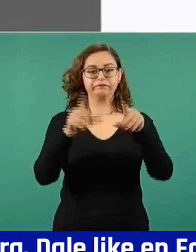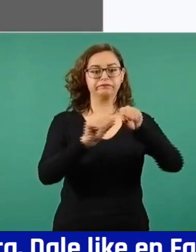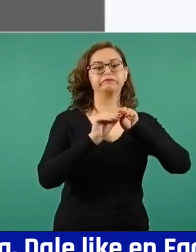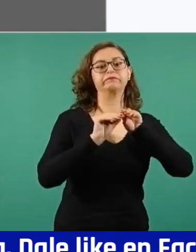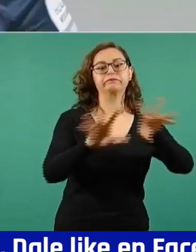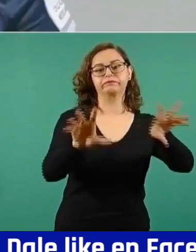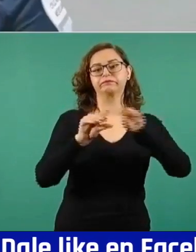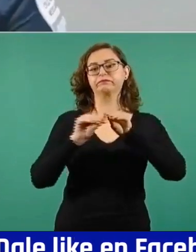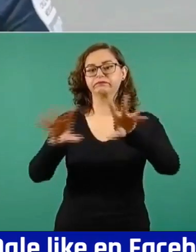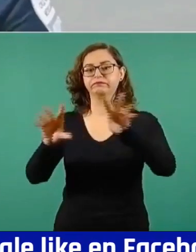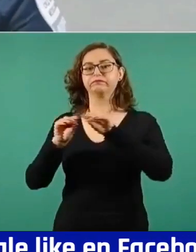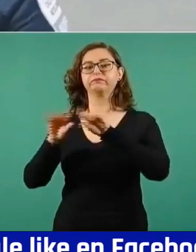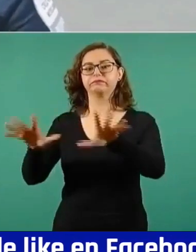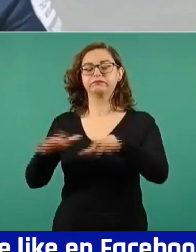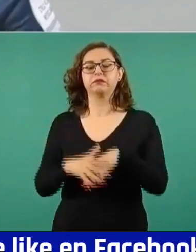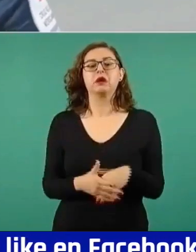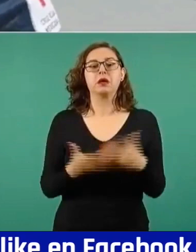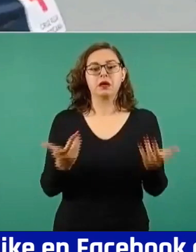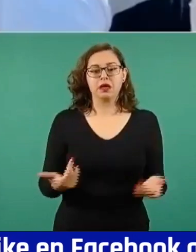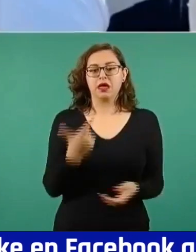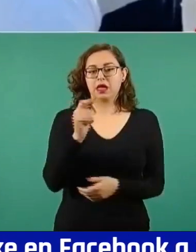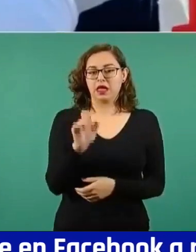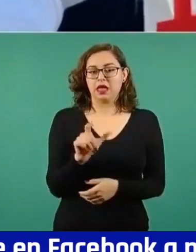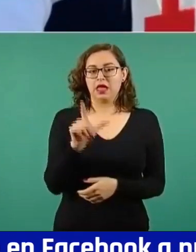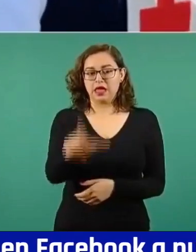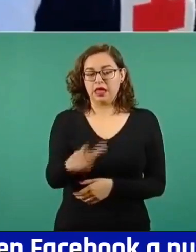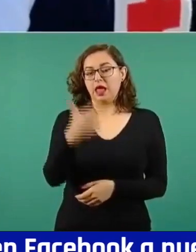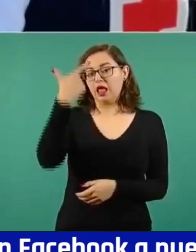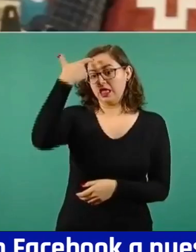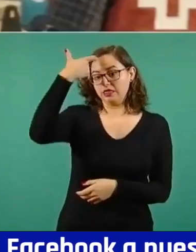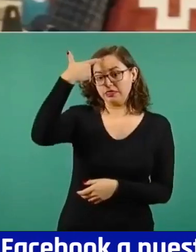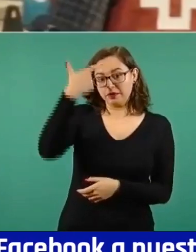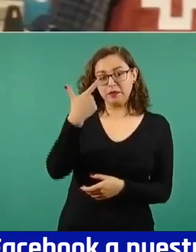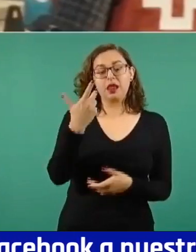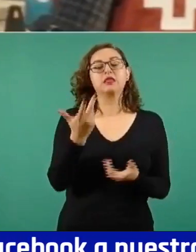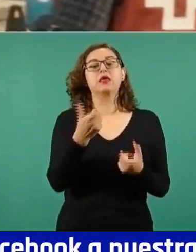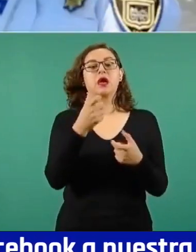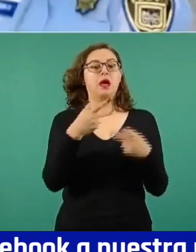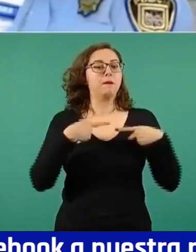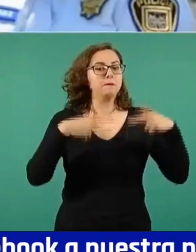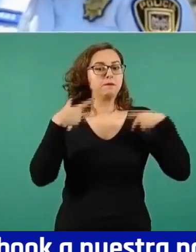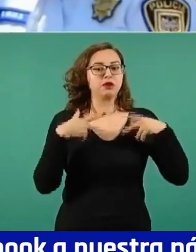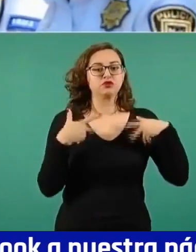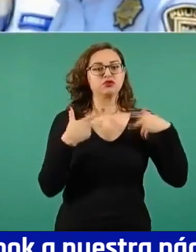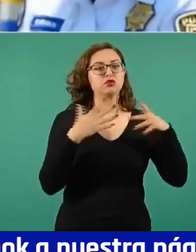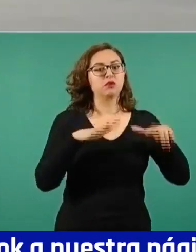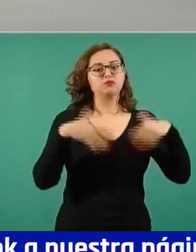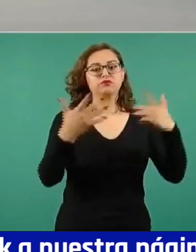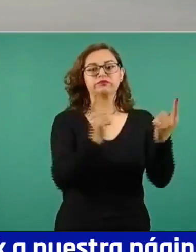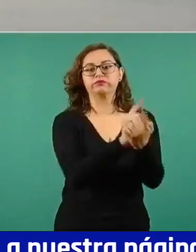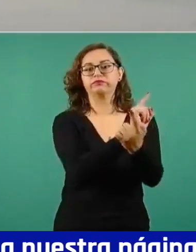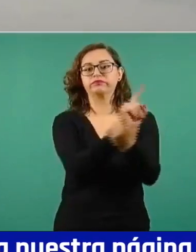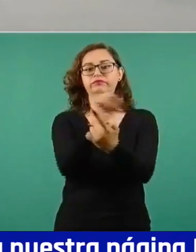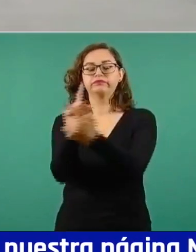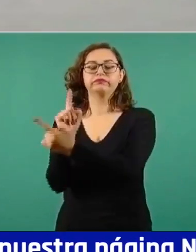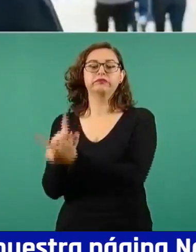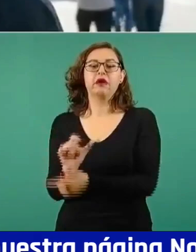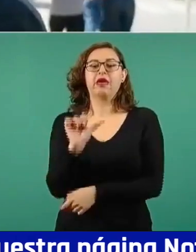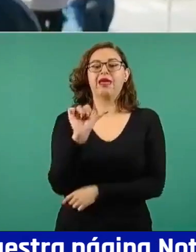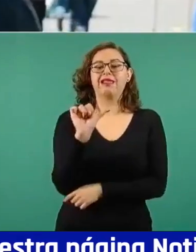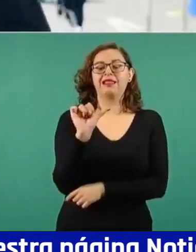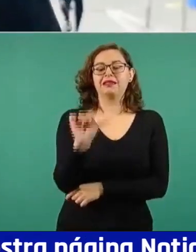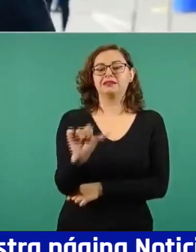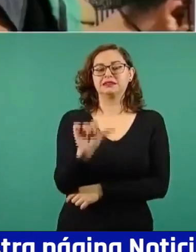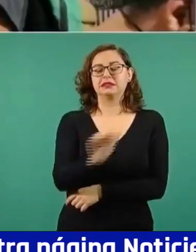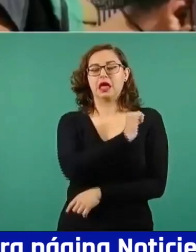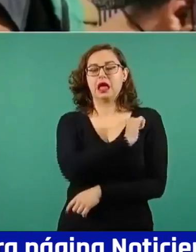Mexicana cerca de ti, con la aplicación de gel antibacterial y toma de temperatura a ciudadanos en las 16 alcaldías de la Ciudad de México